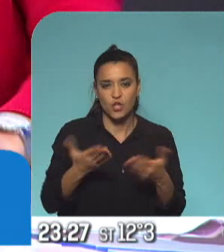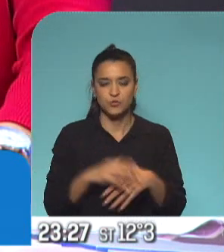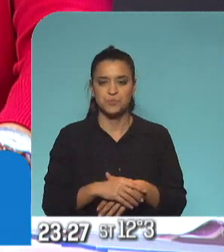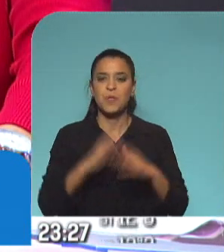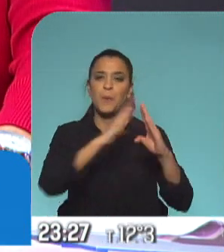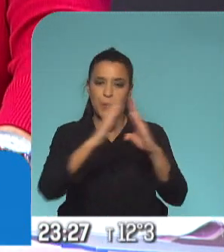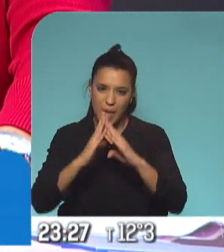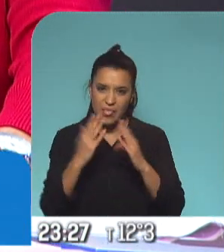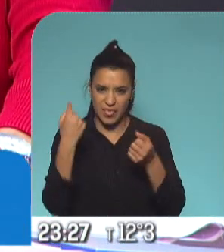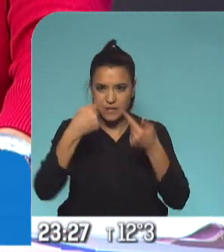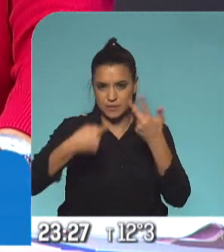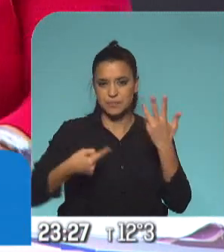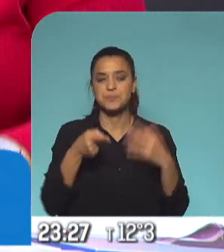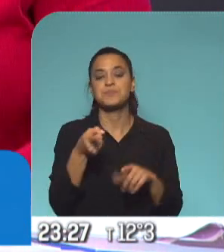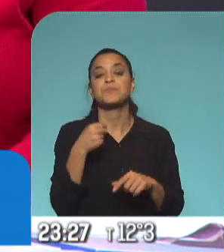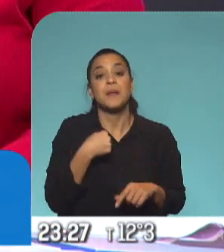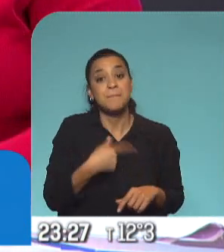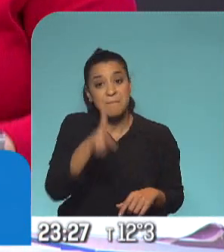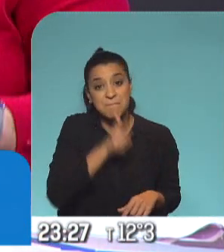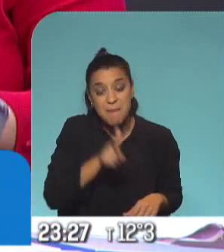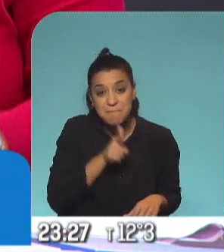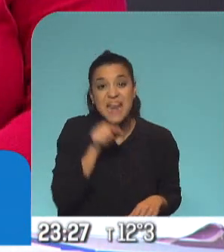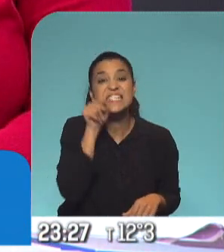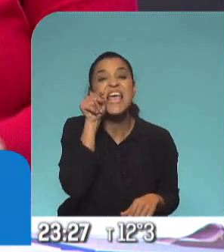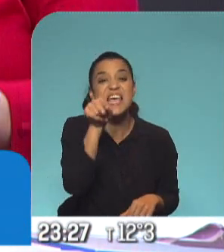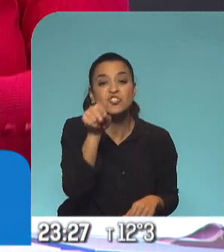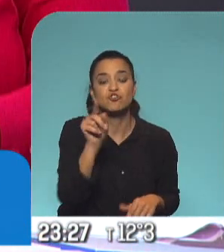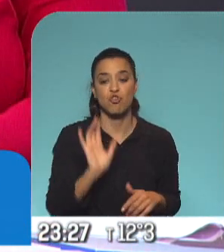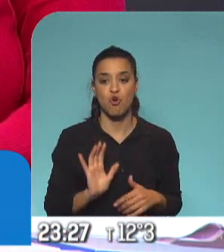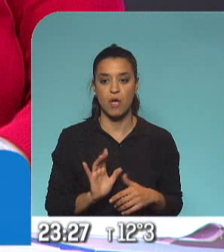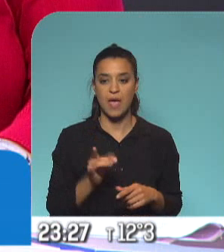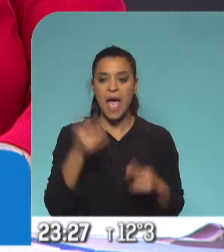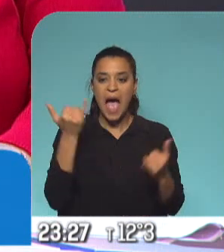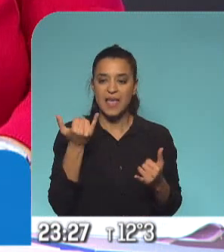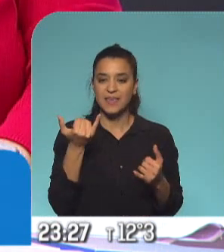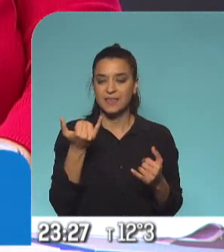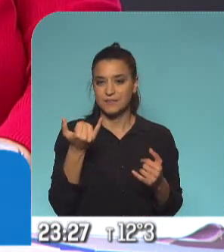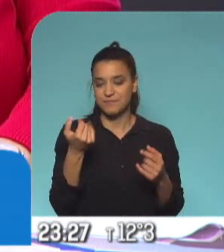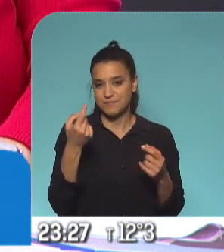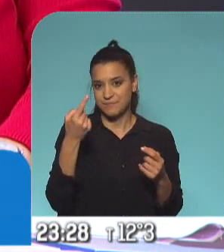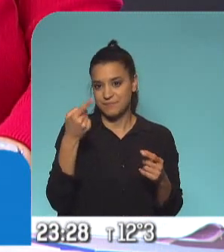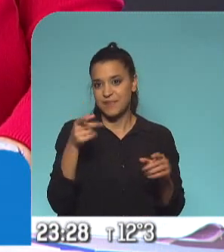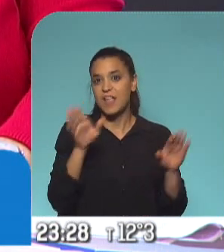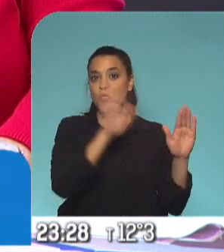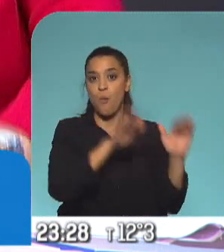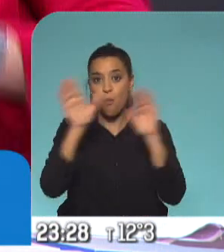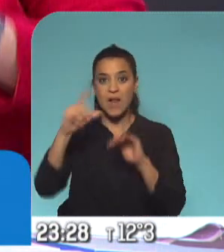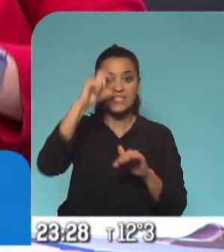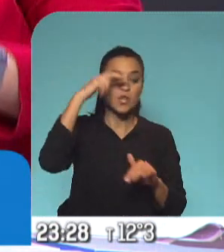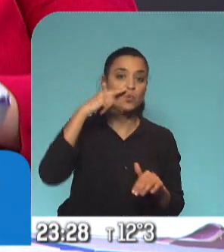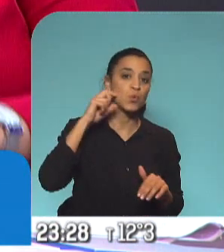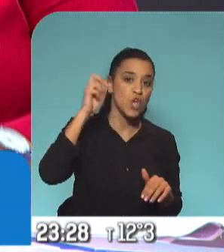viviendas. Entonces, me parece que eso fue, y ahí hubo una coincidencia muy grande entre Gómez Centurión y